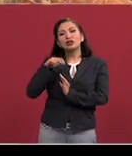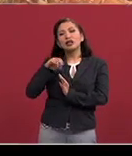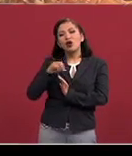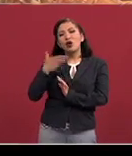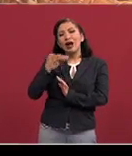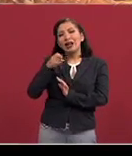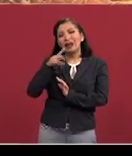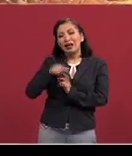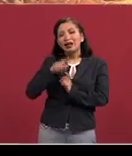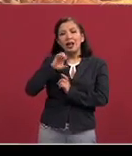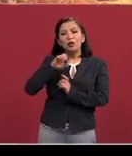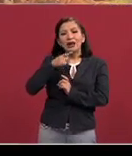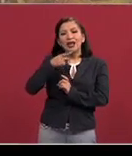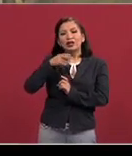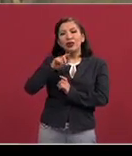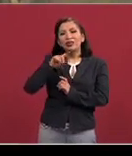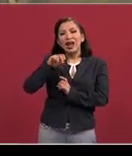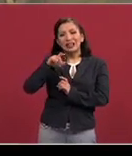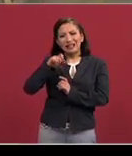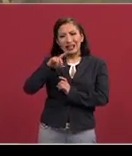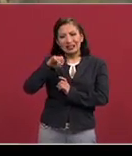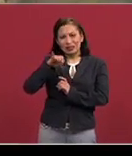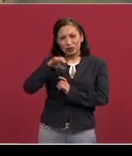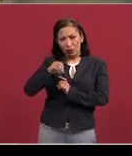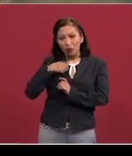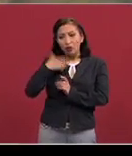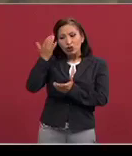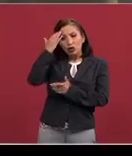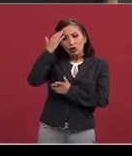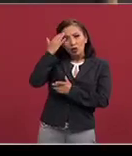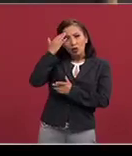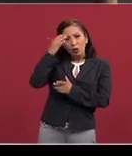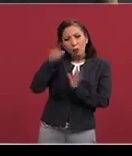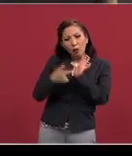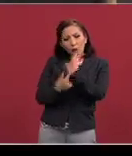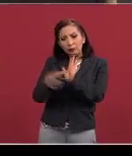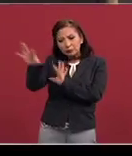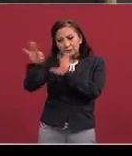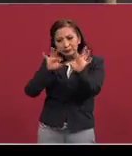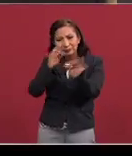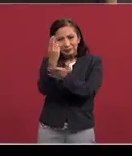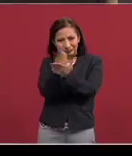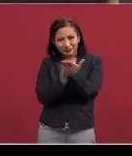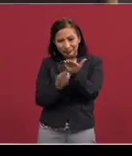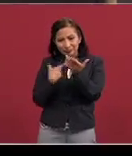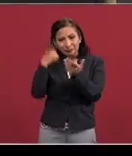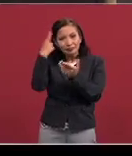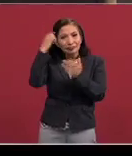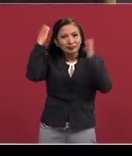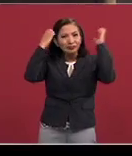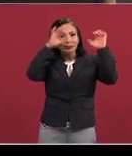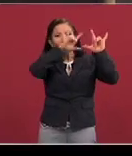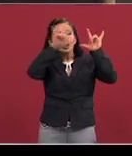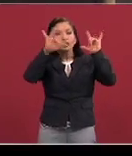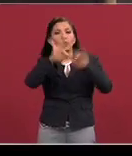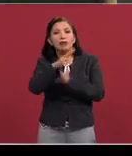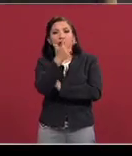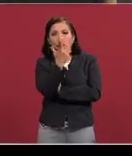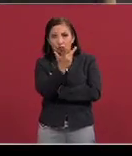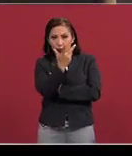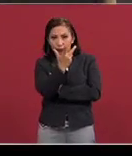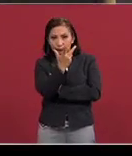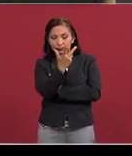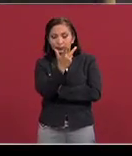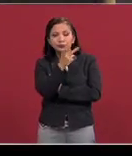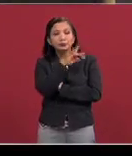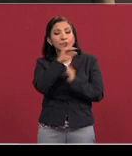Velasco, Eugenio Landesio. Y entonces el primer reto fue escoger los dibujos necesarios para esta exposición, que son 58,